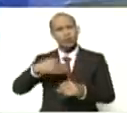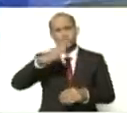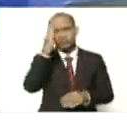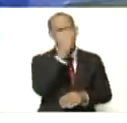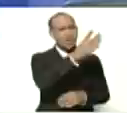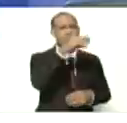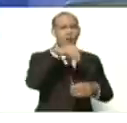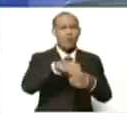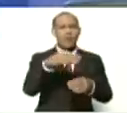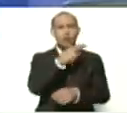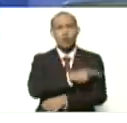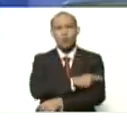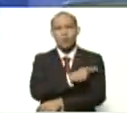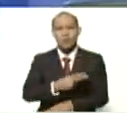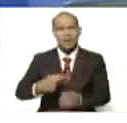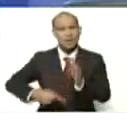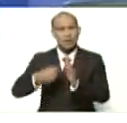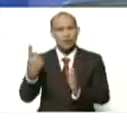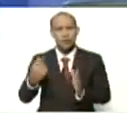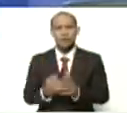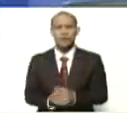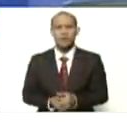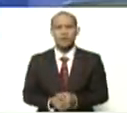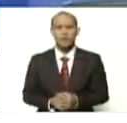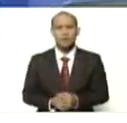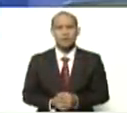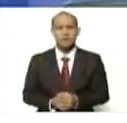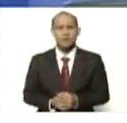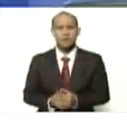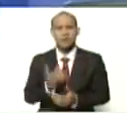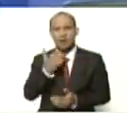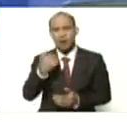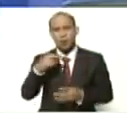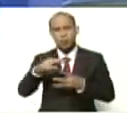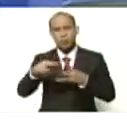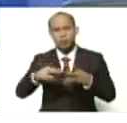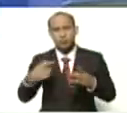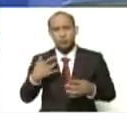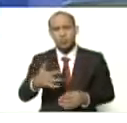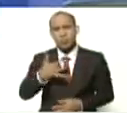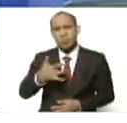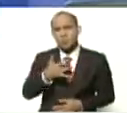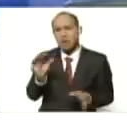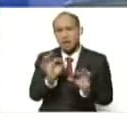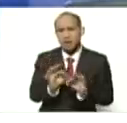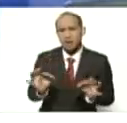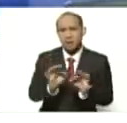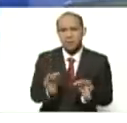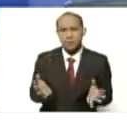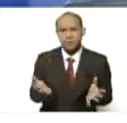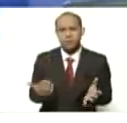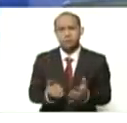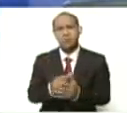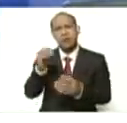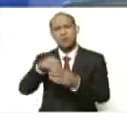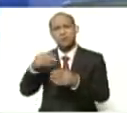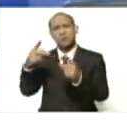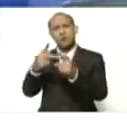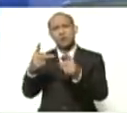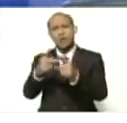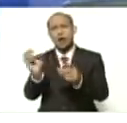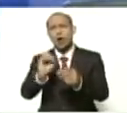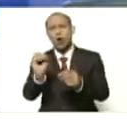hospital y hizo de acuerdo a su nivel si está asintomático irá a un hotel o un lugar